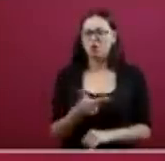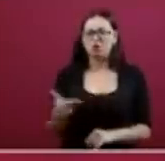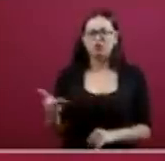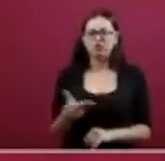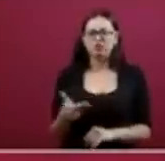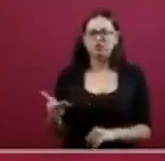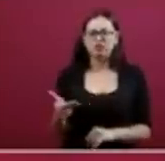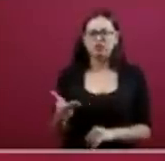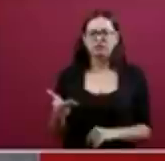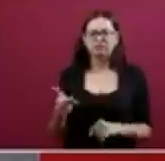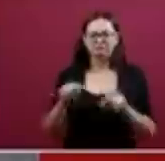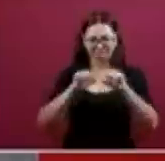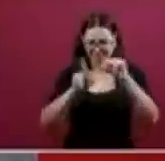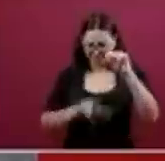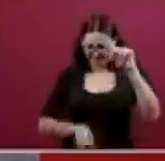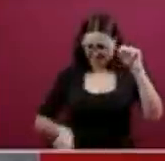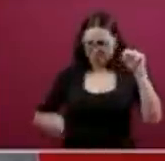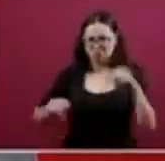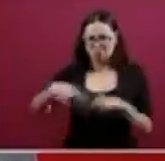de México,